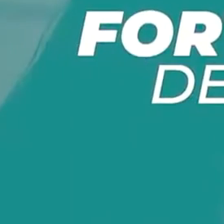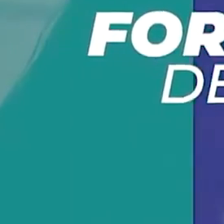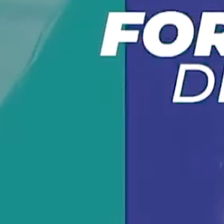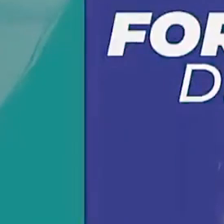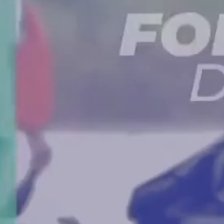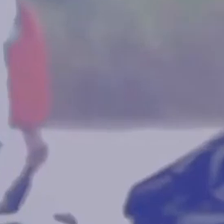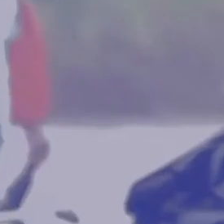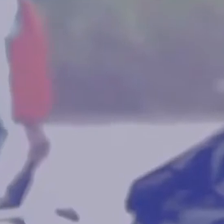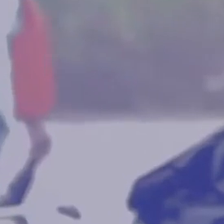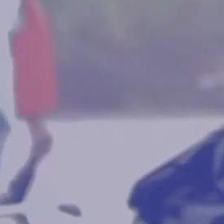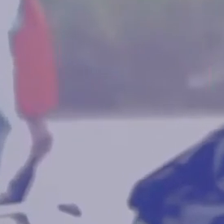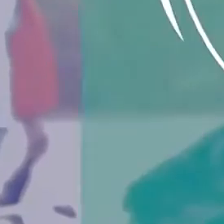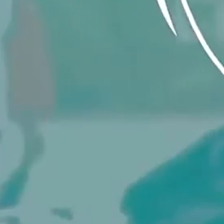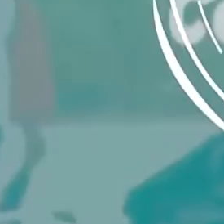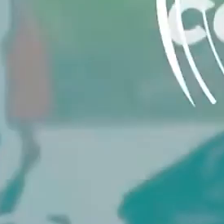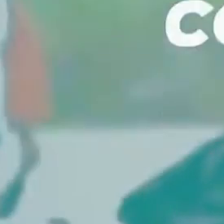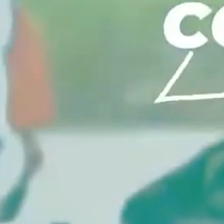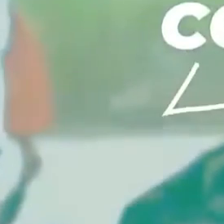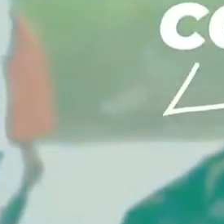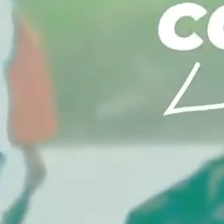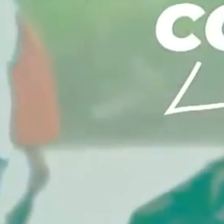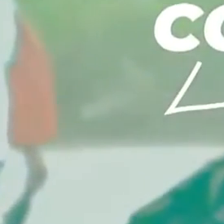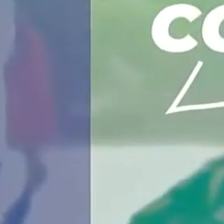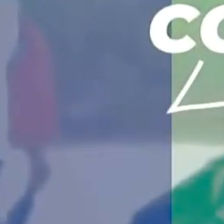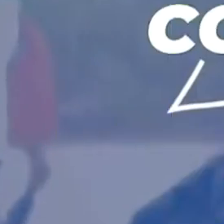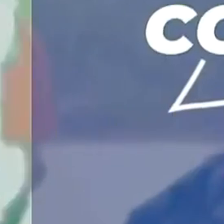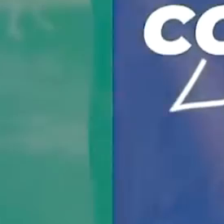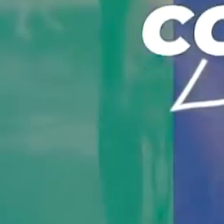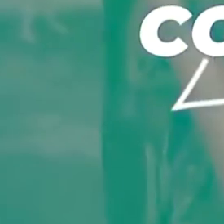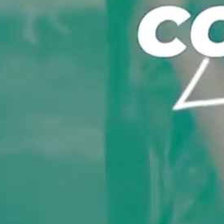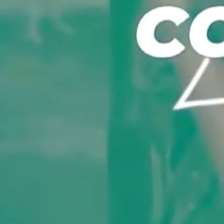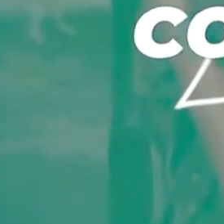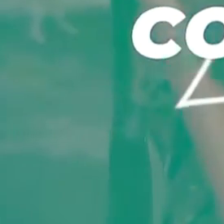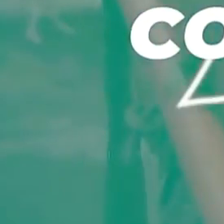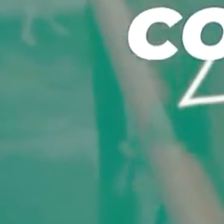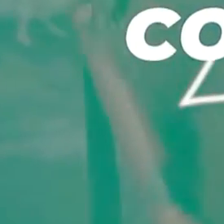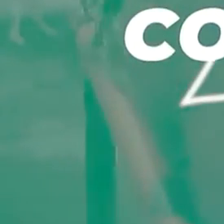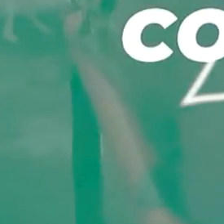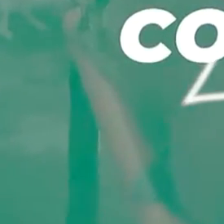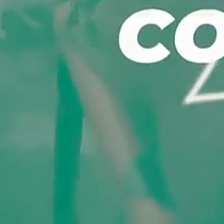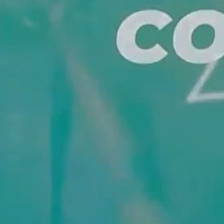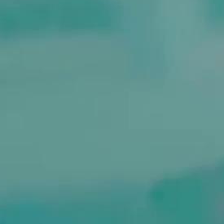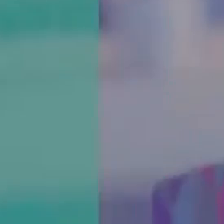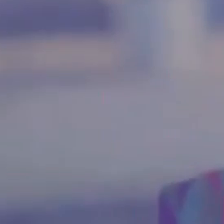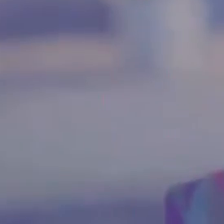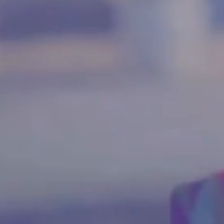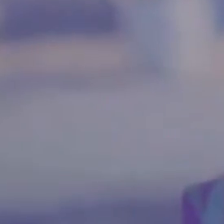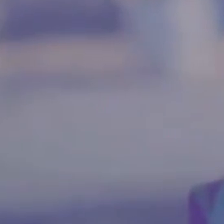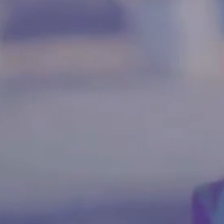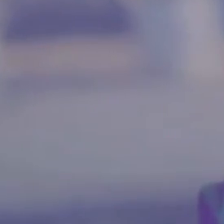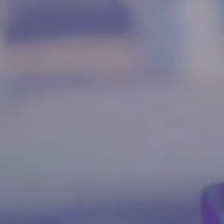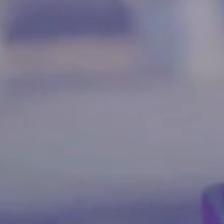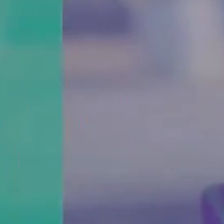Fortalecimiento de capacidades. Implementación de un canal de comunicación directo con las mujeres.